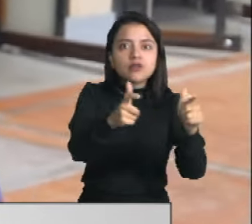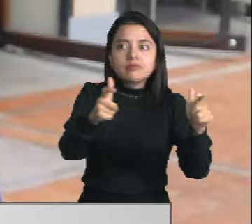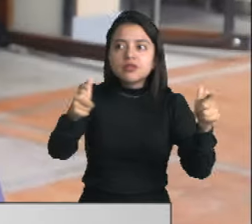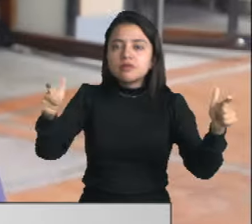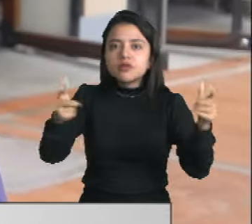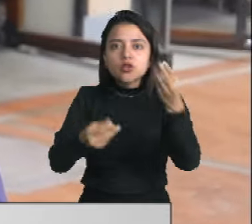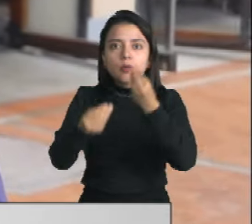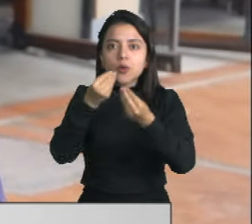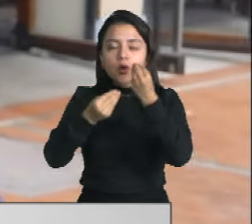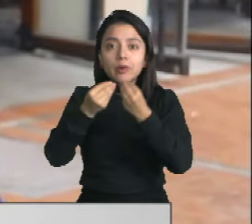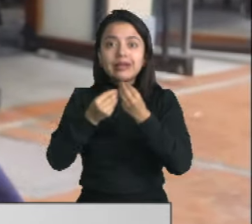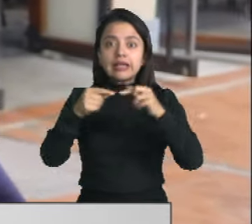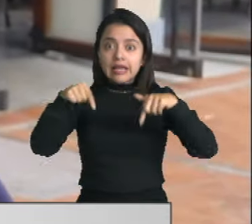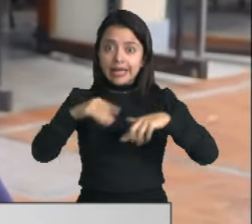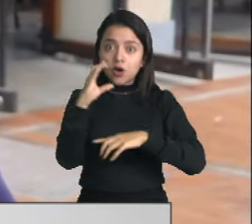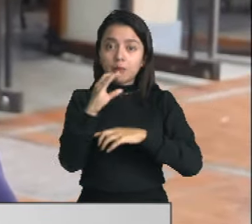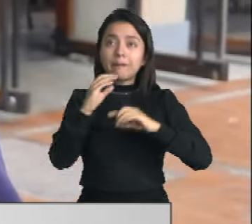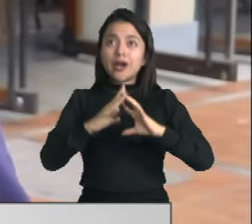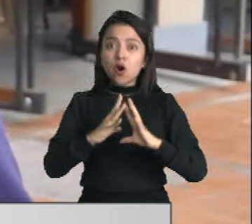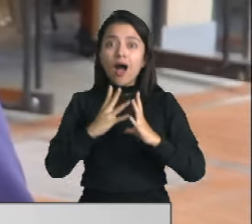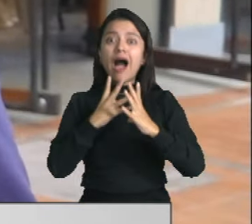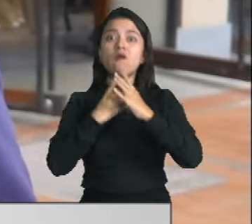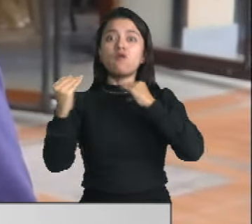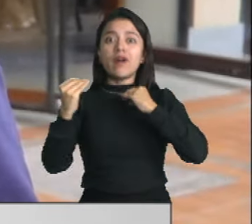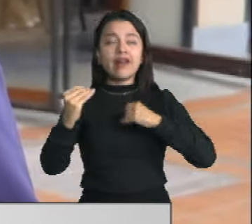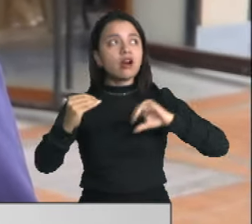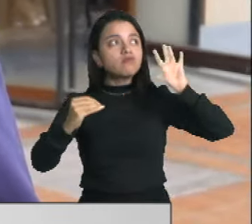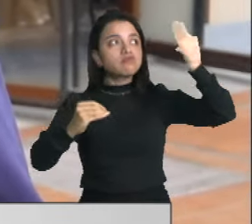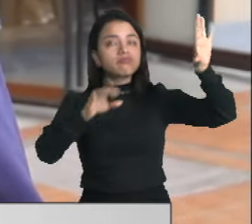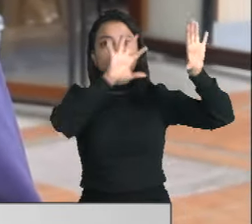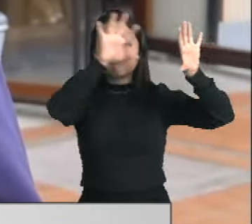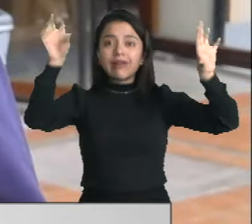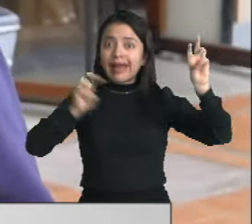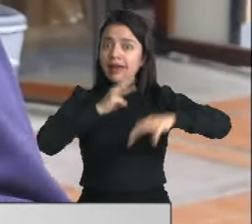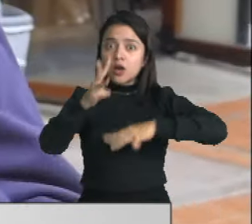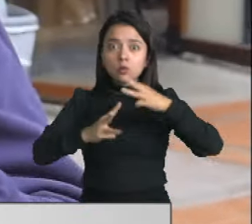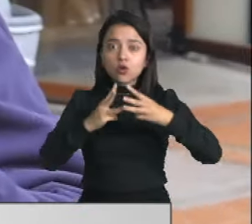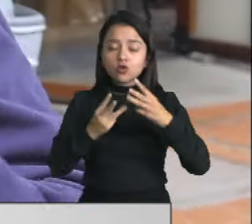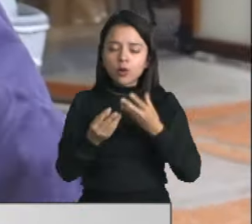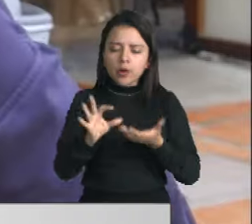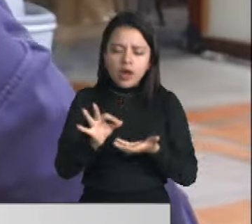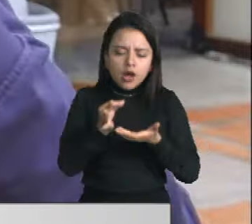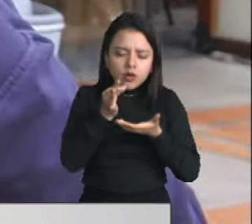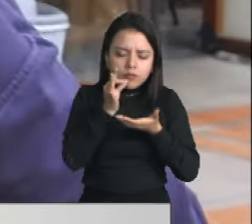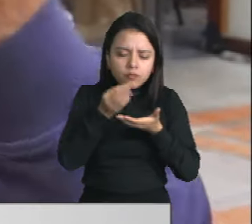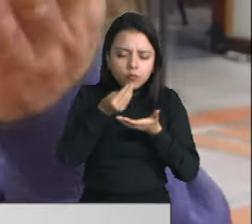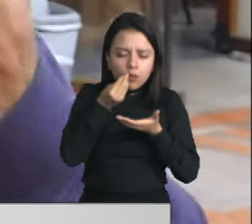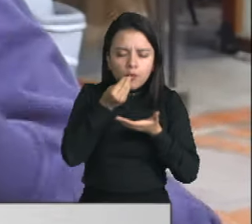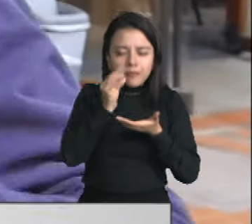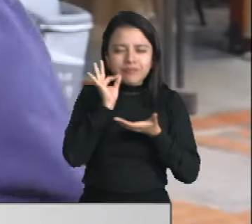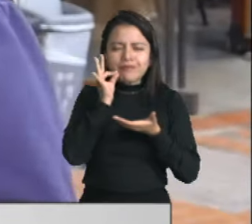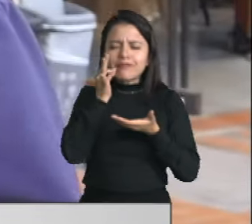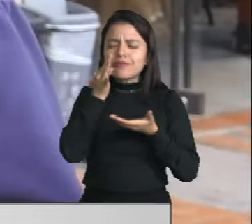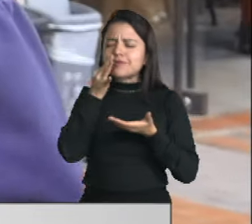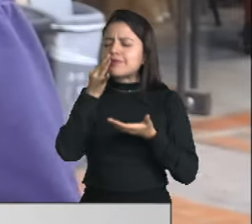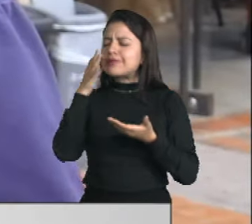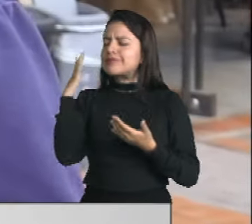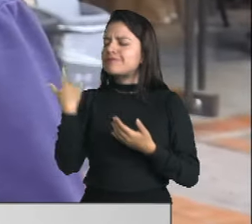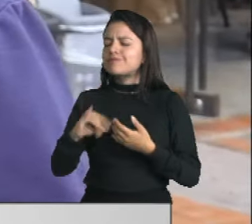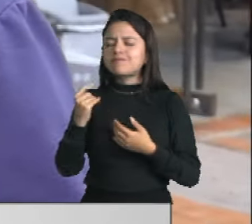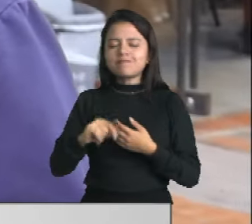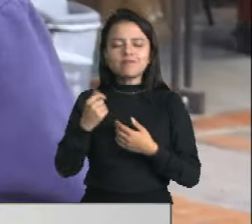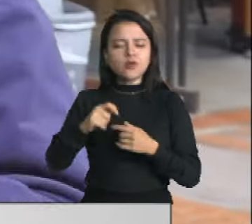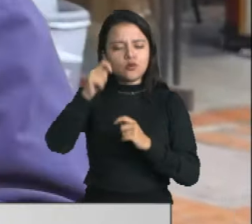partes del mundo puedan probar una fritanga colombiana y decir, esto es un plato que los colombianos le